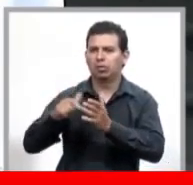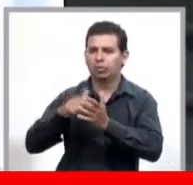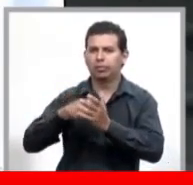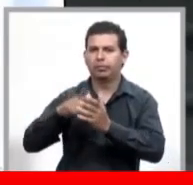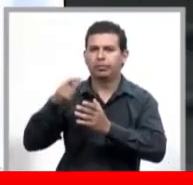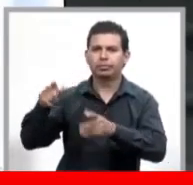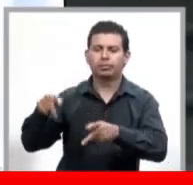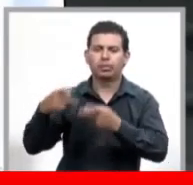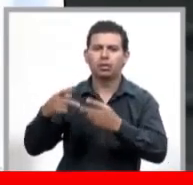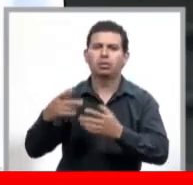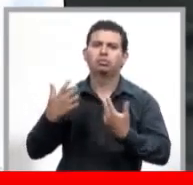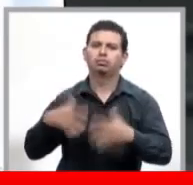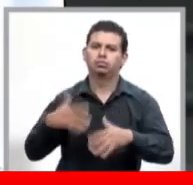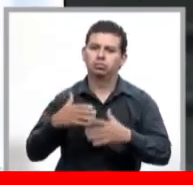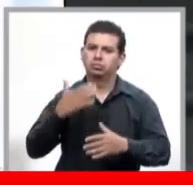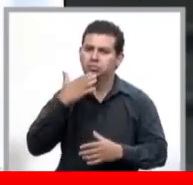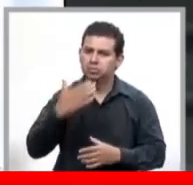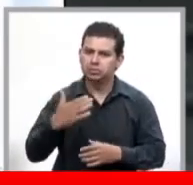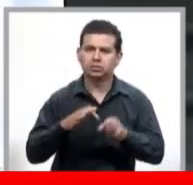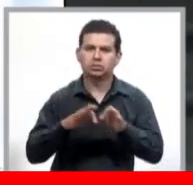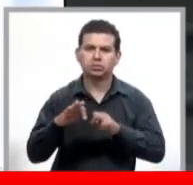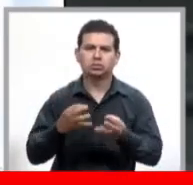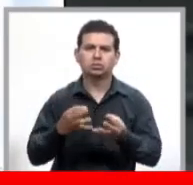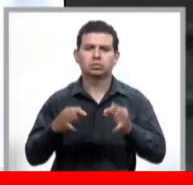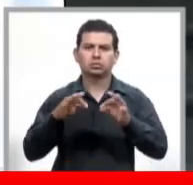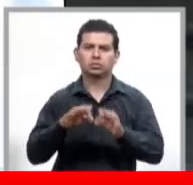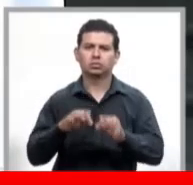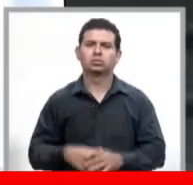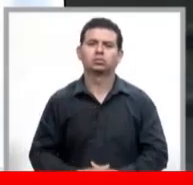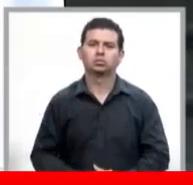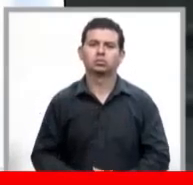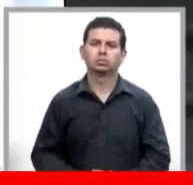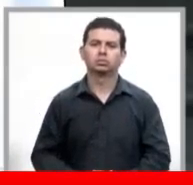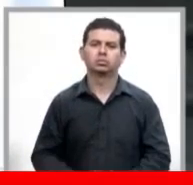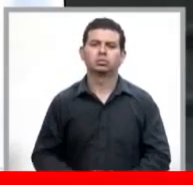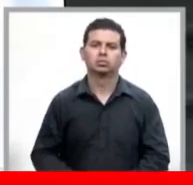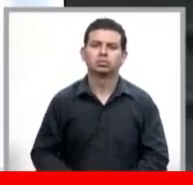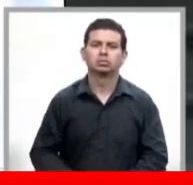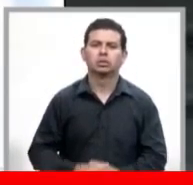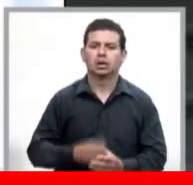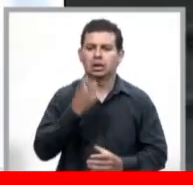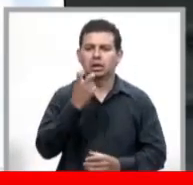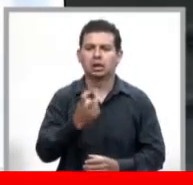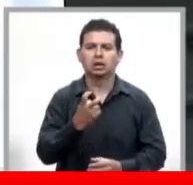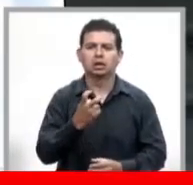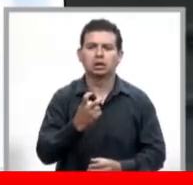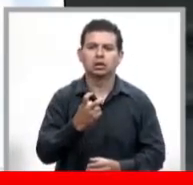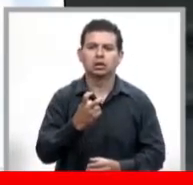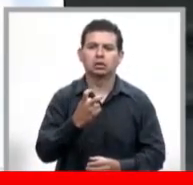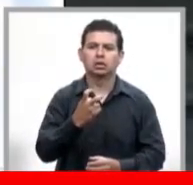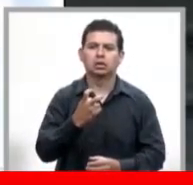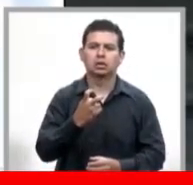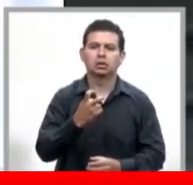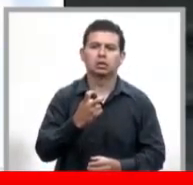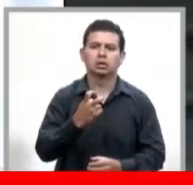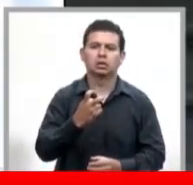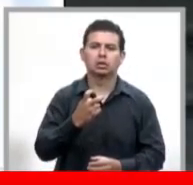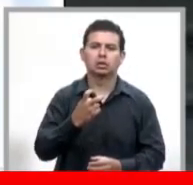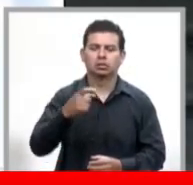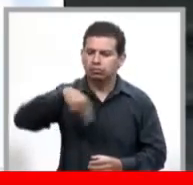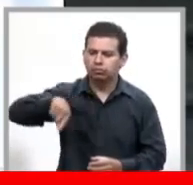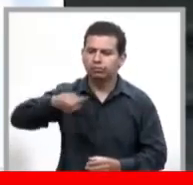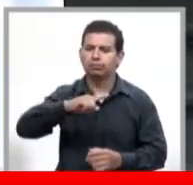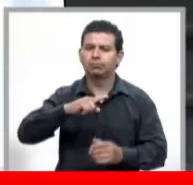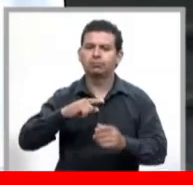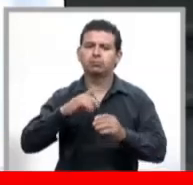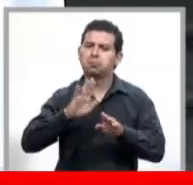de llevar la comida a domicilio, nos han permitido a todos mantener la cadena de suministro